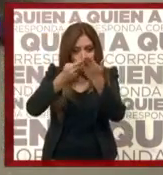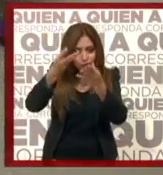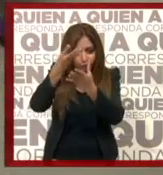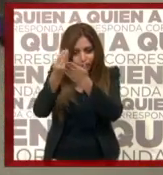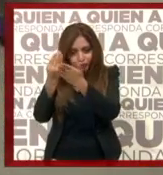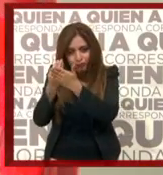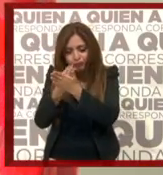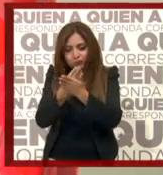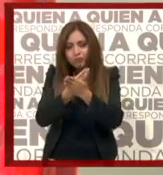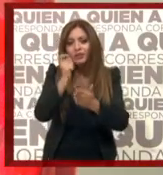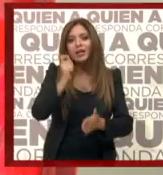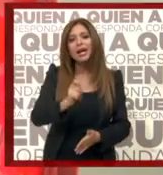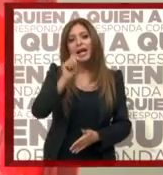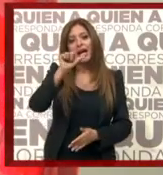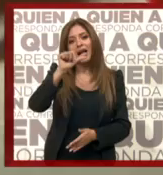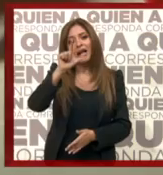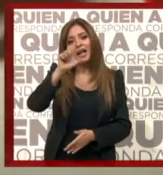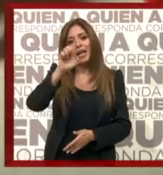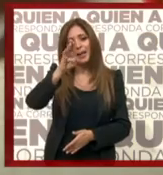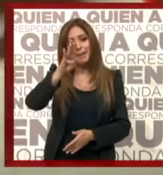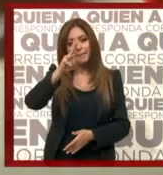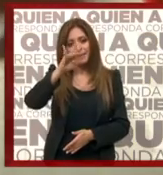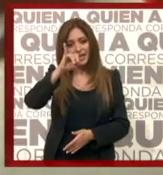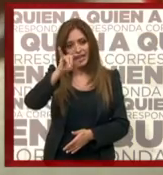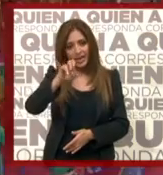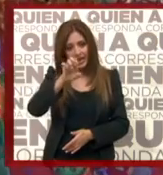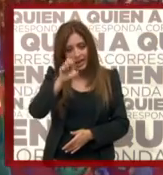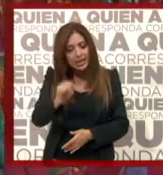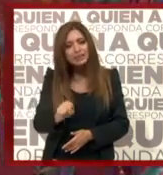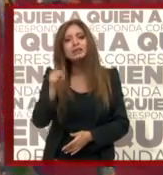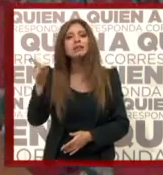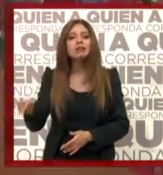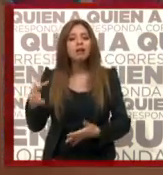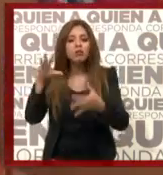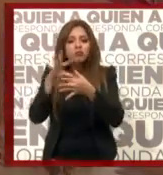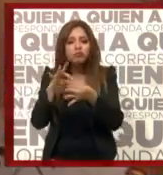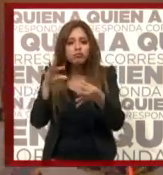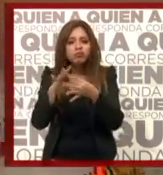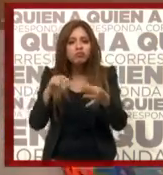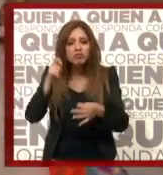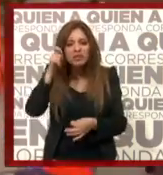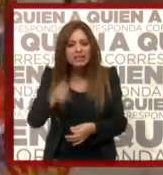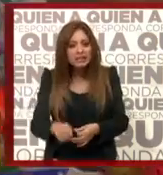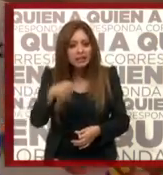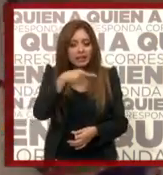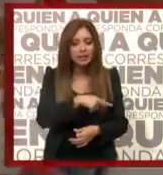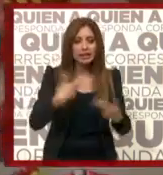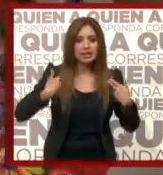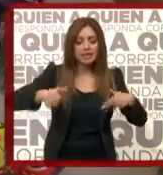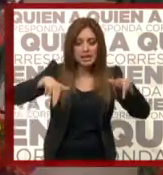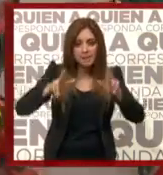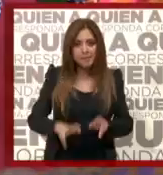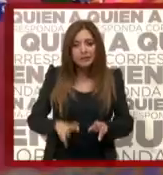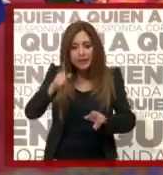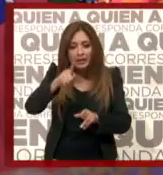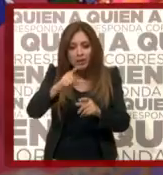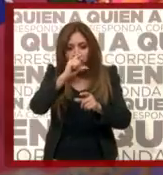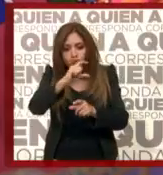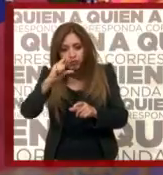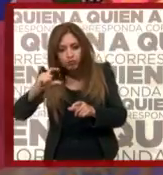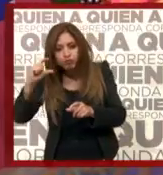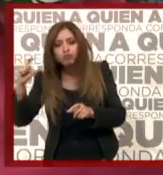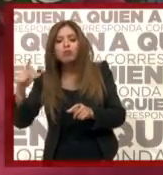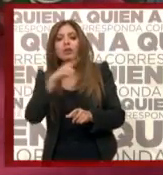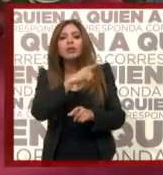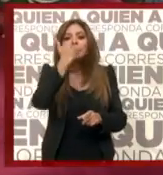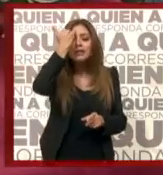mejor conocidas como alebrijes. Hoy nos platica un poco acerca de los antecedentes de esta emblemática artesanía mexicana que nació gracias al